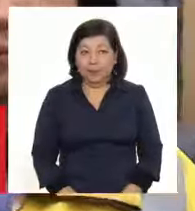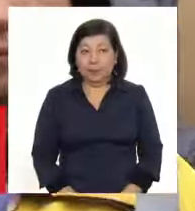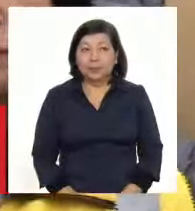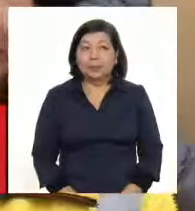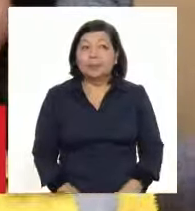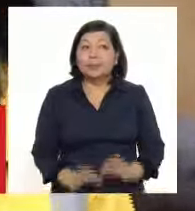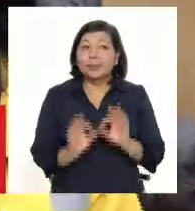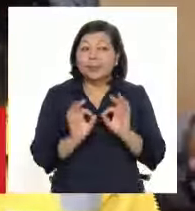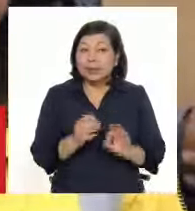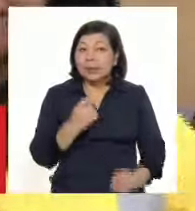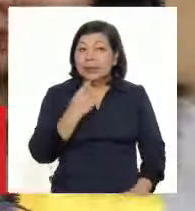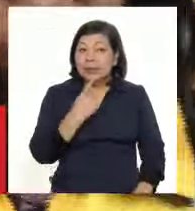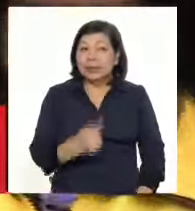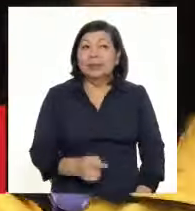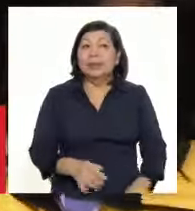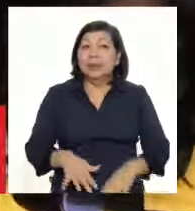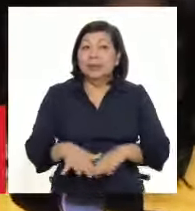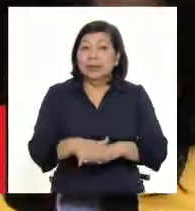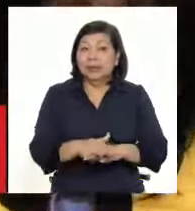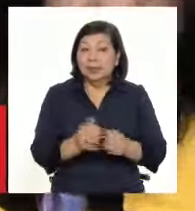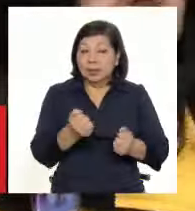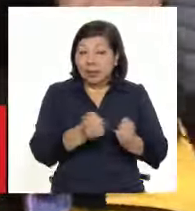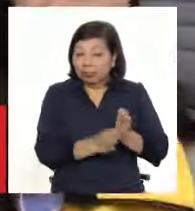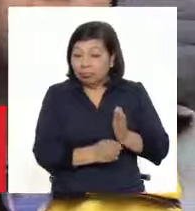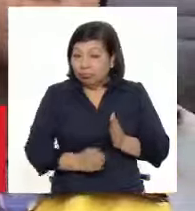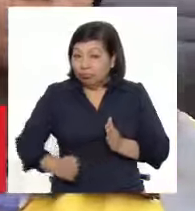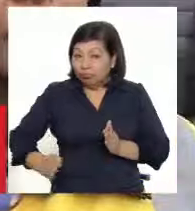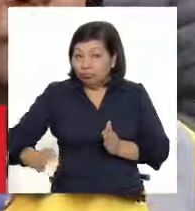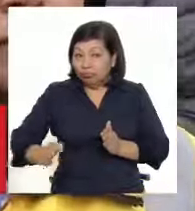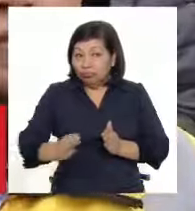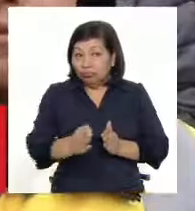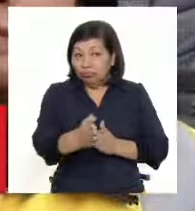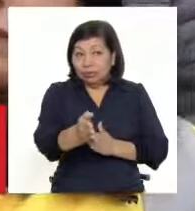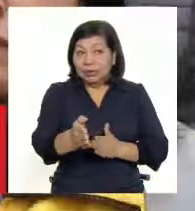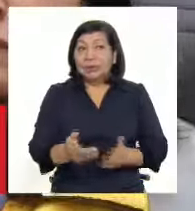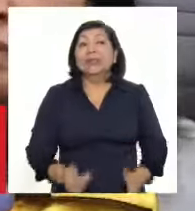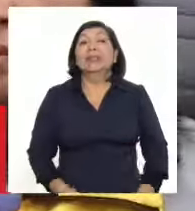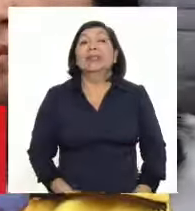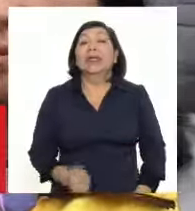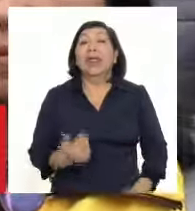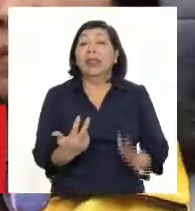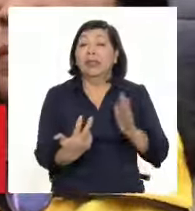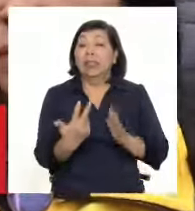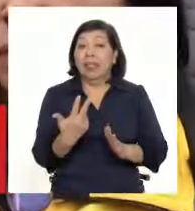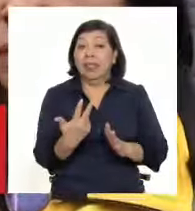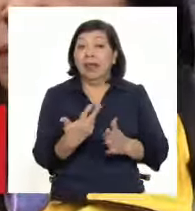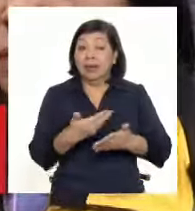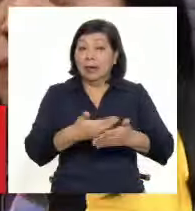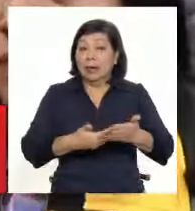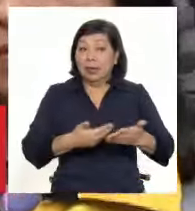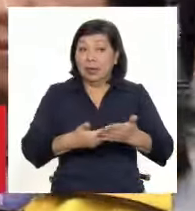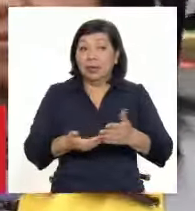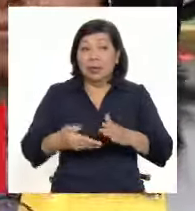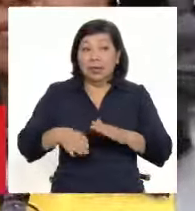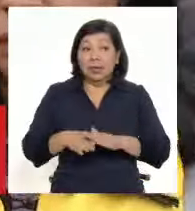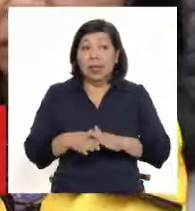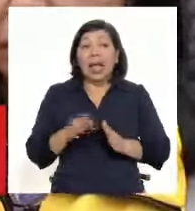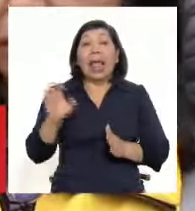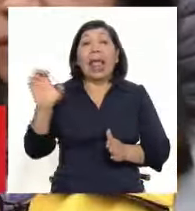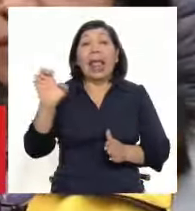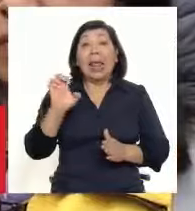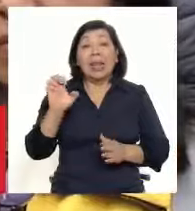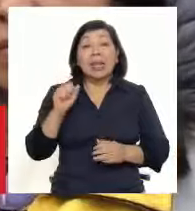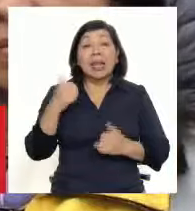vamos a precisar algo. El plan de desvíos de la estación central 13, el expediente ingresó en